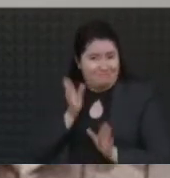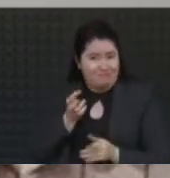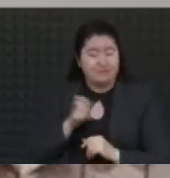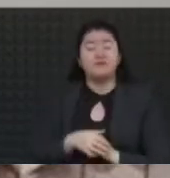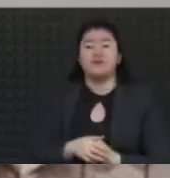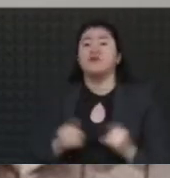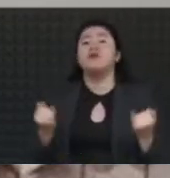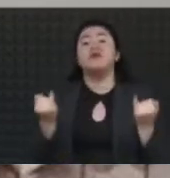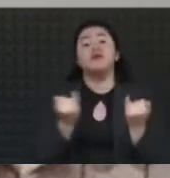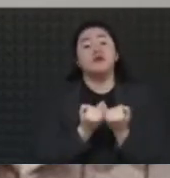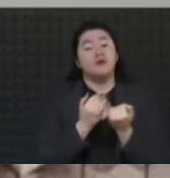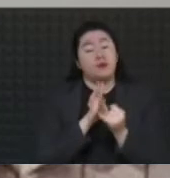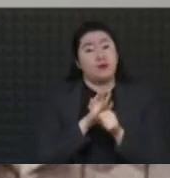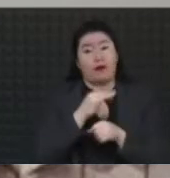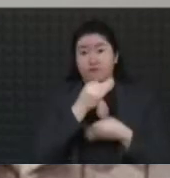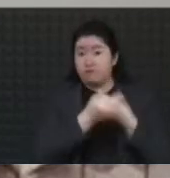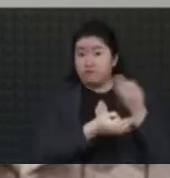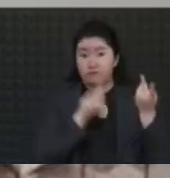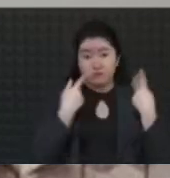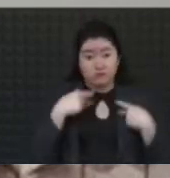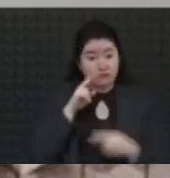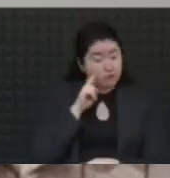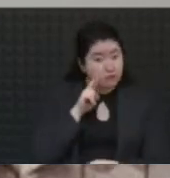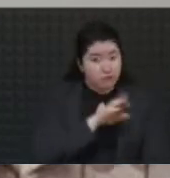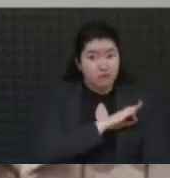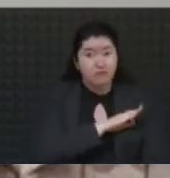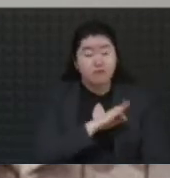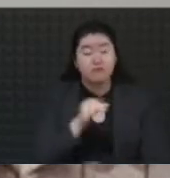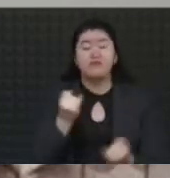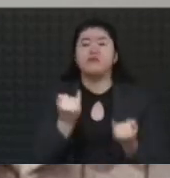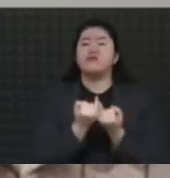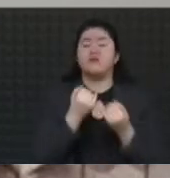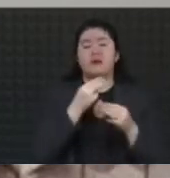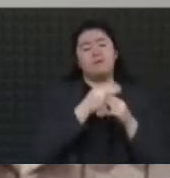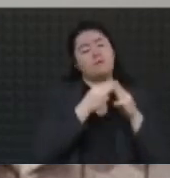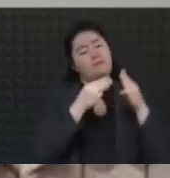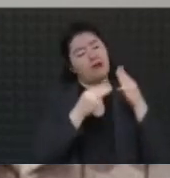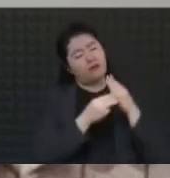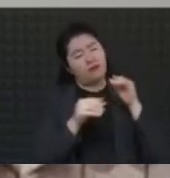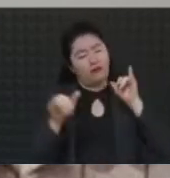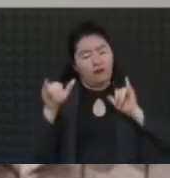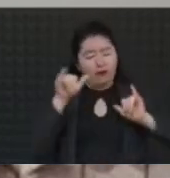y ahí pueden ver también pruebas que se hicieron de materiales, etcétera.